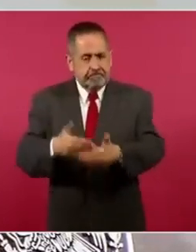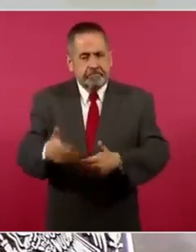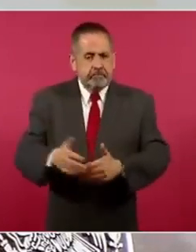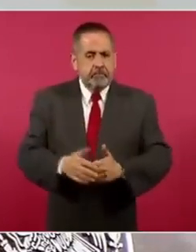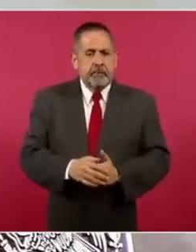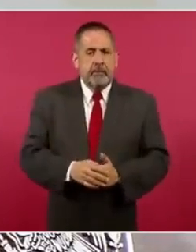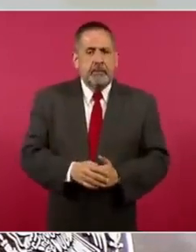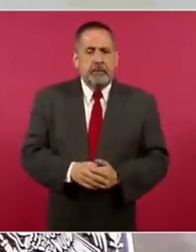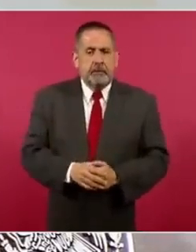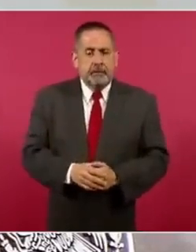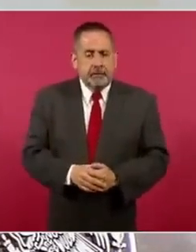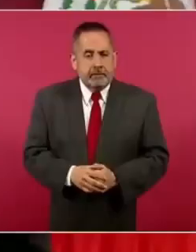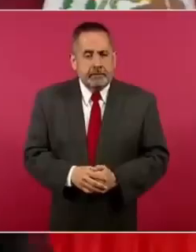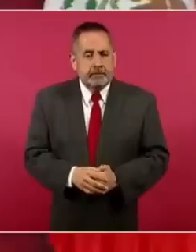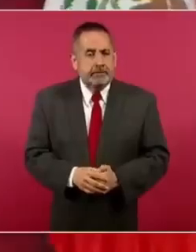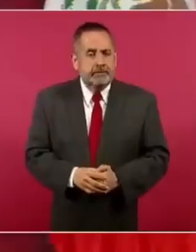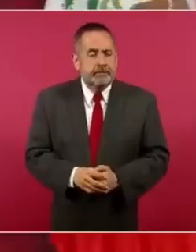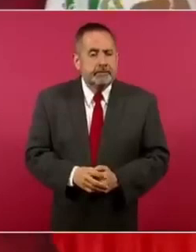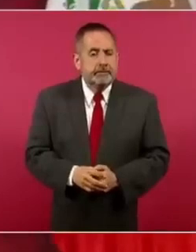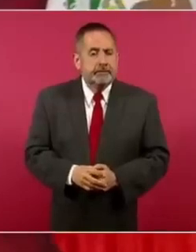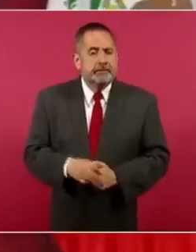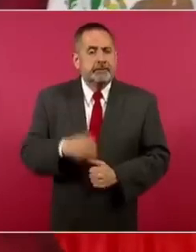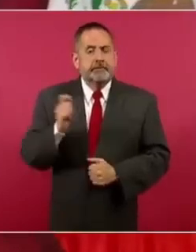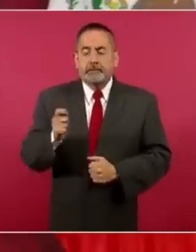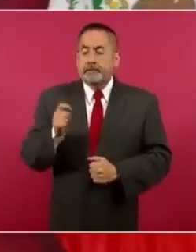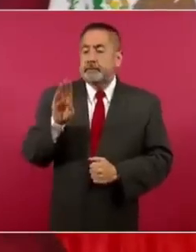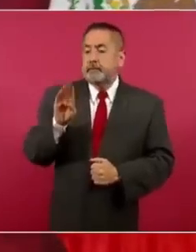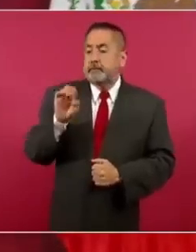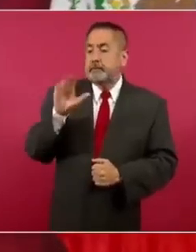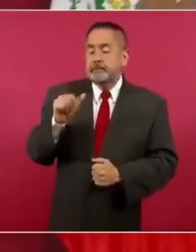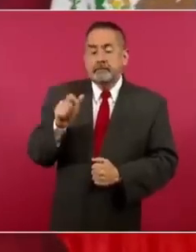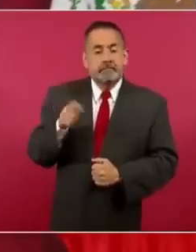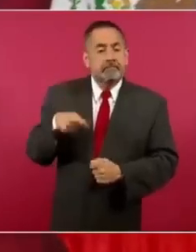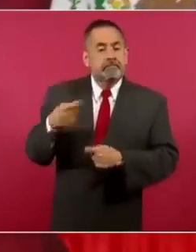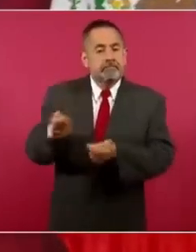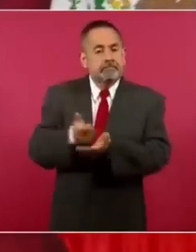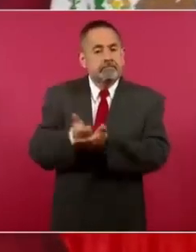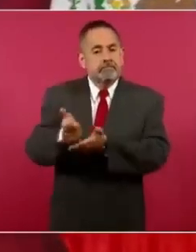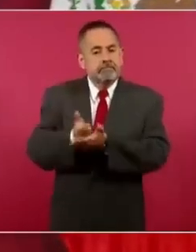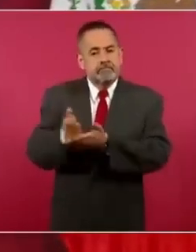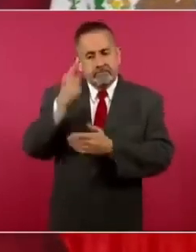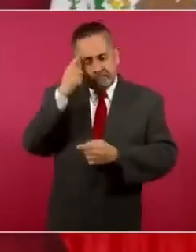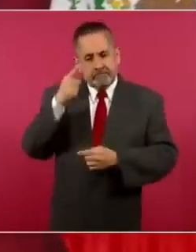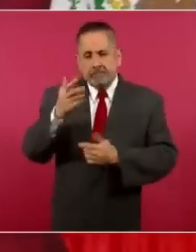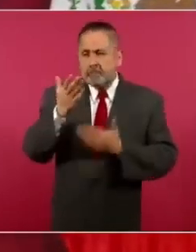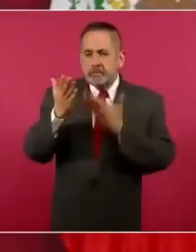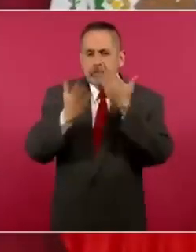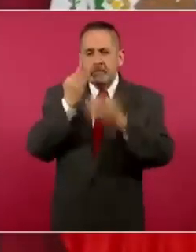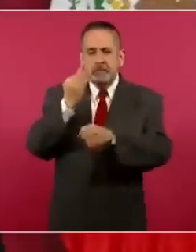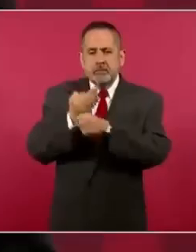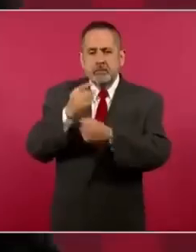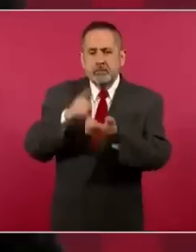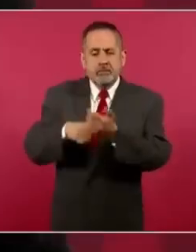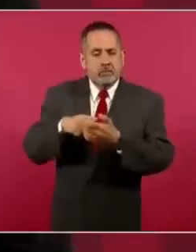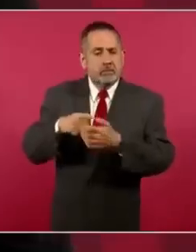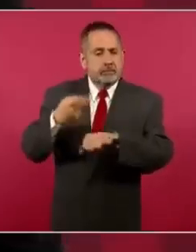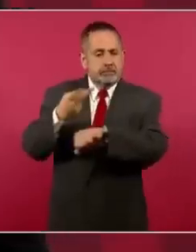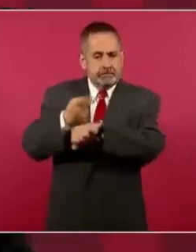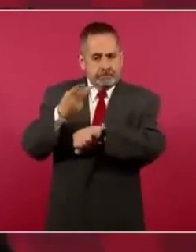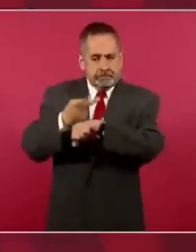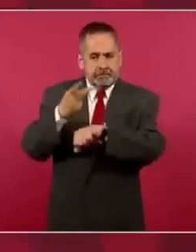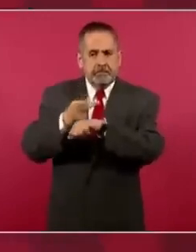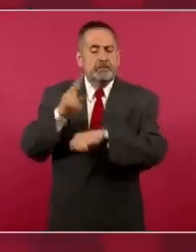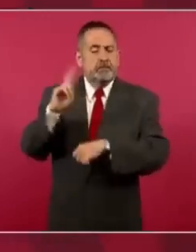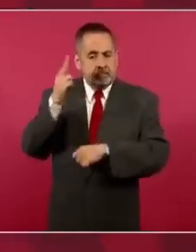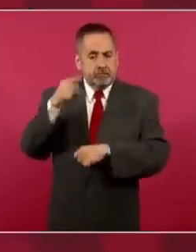sobre todo el que la beca a estudiantes de nivel medio